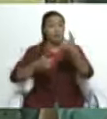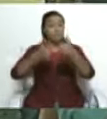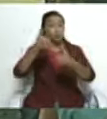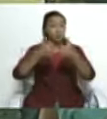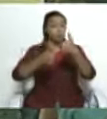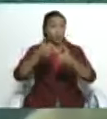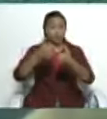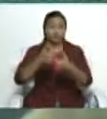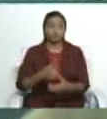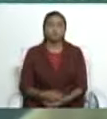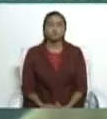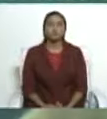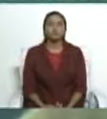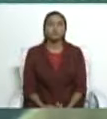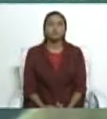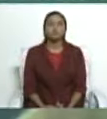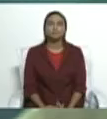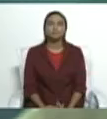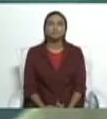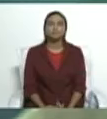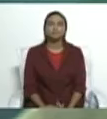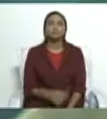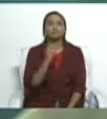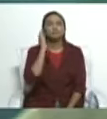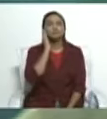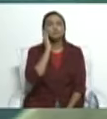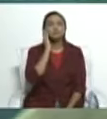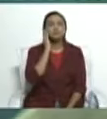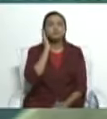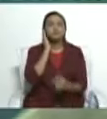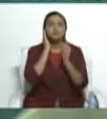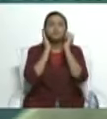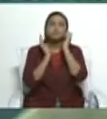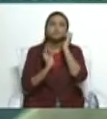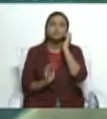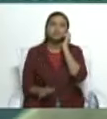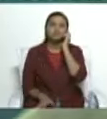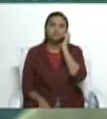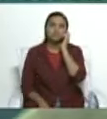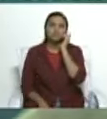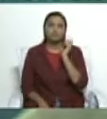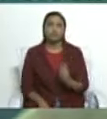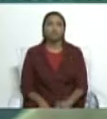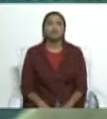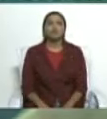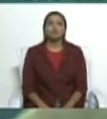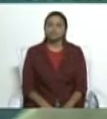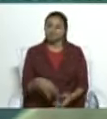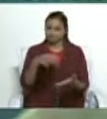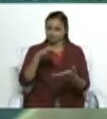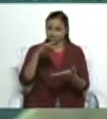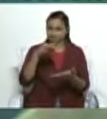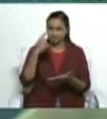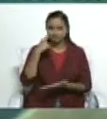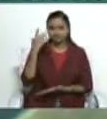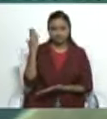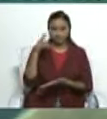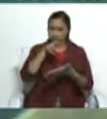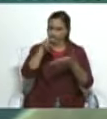de inmediato. Por parte de las organizaciones con fines políticos para la elección presidencial